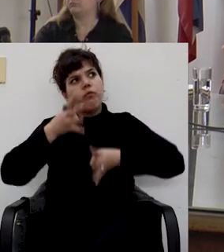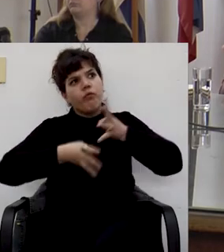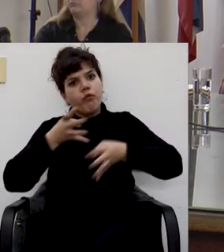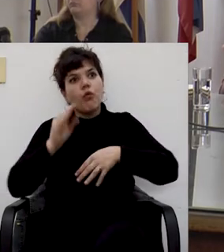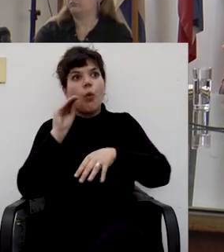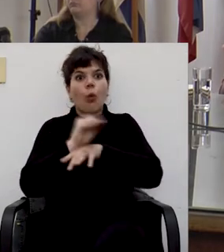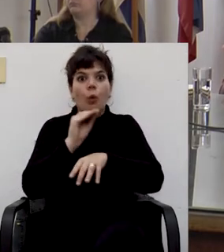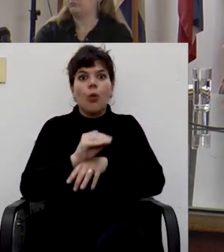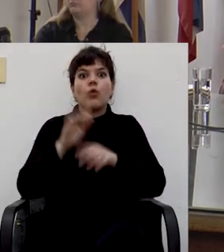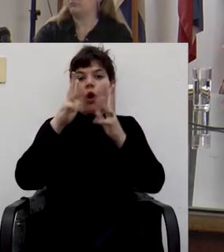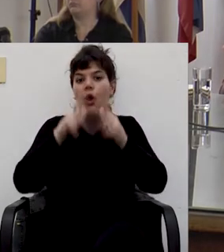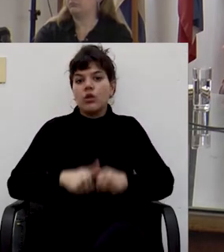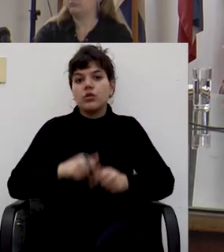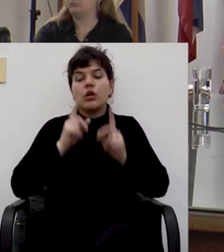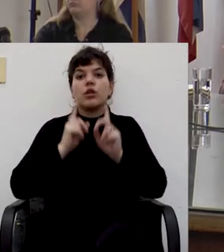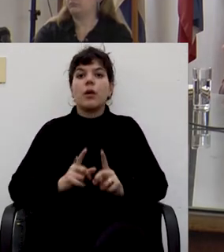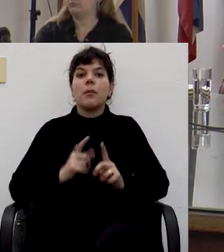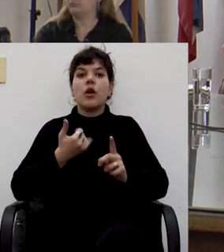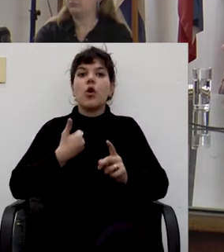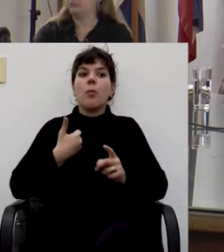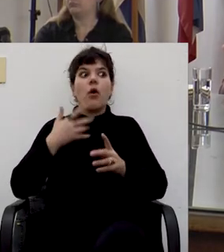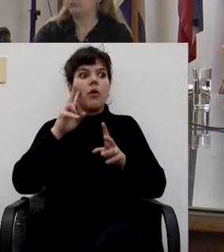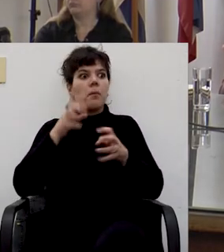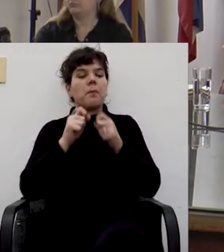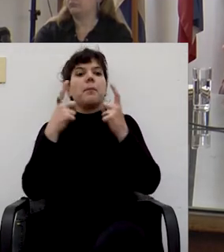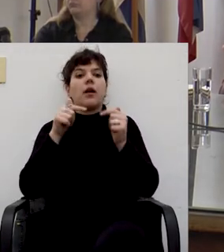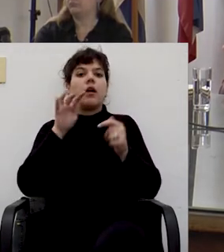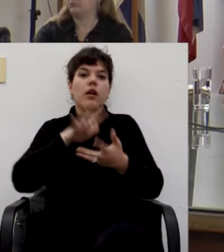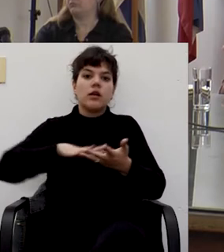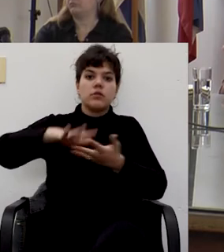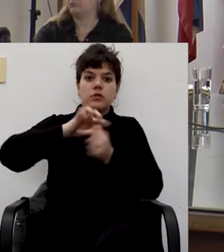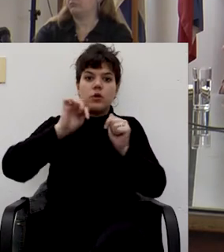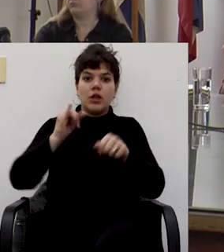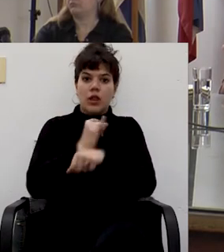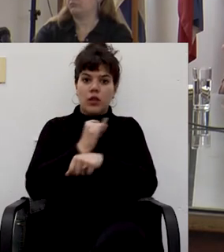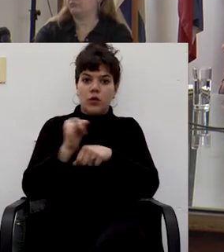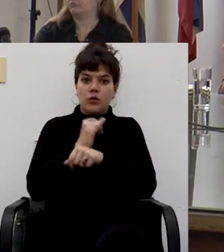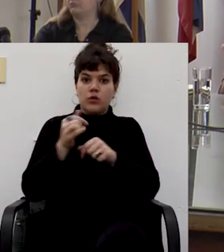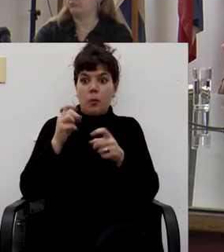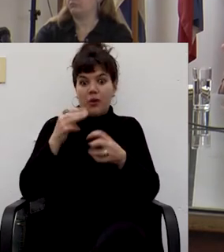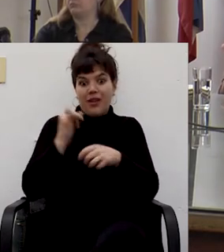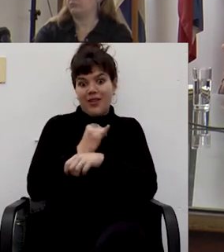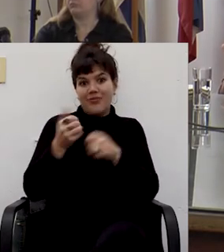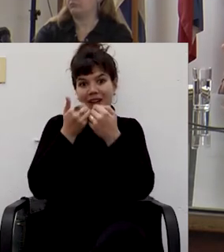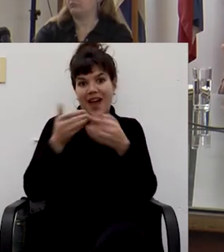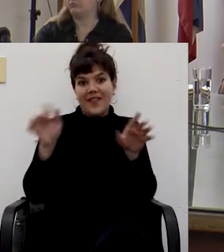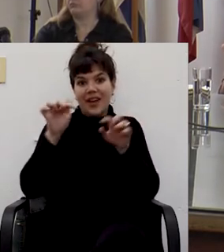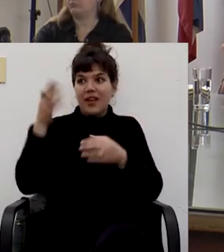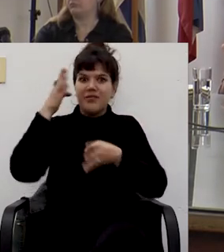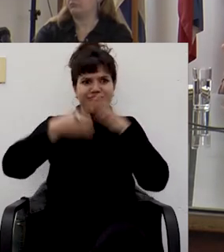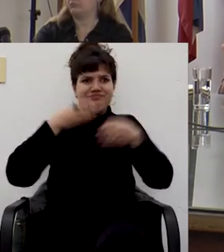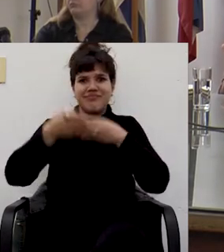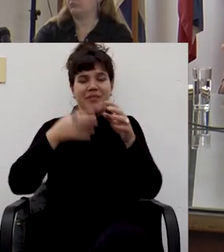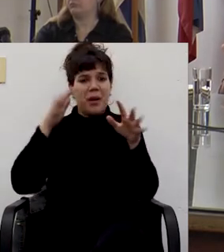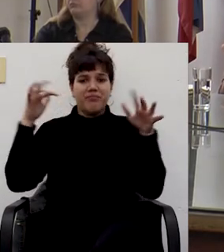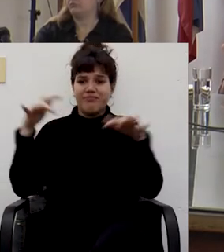la organización, pero también cómo tiene impacto hacia afuera, ¿no? Las instituciones como espacios abiertos y permeados y en constante